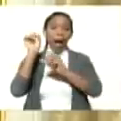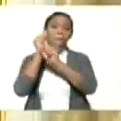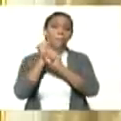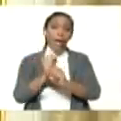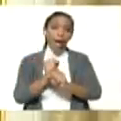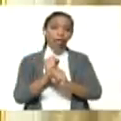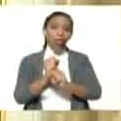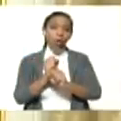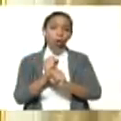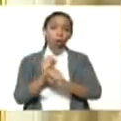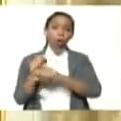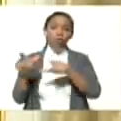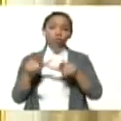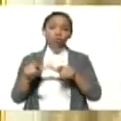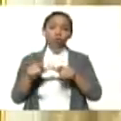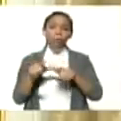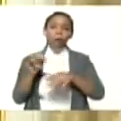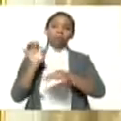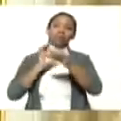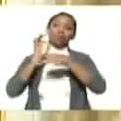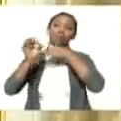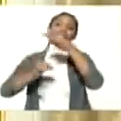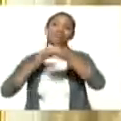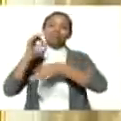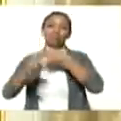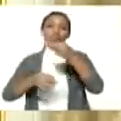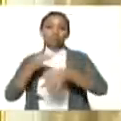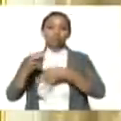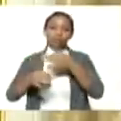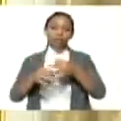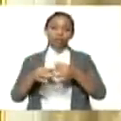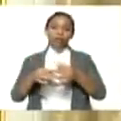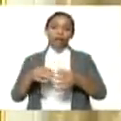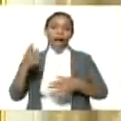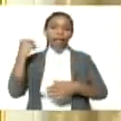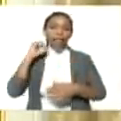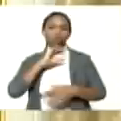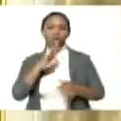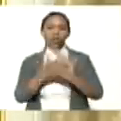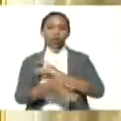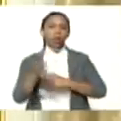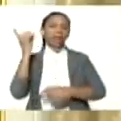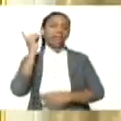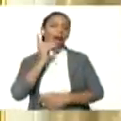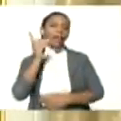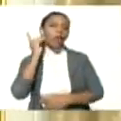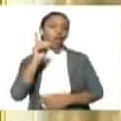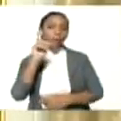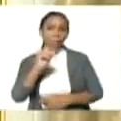en una esquina para contarse los últimos cuentos, el chino Khan, Darío Viva.